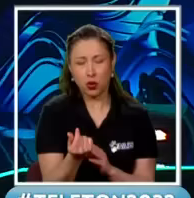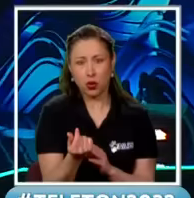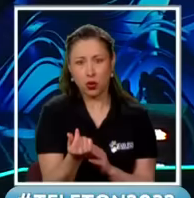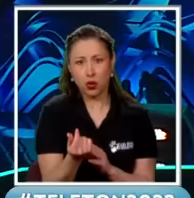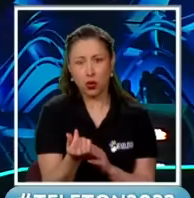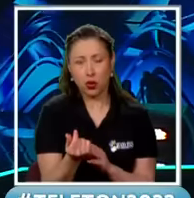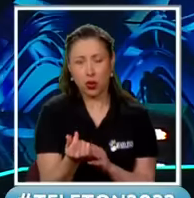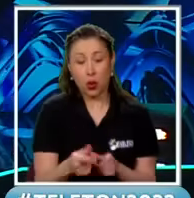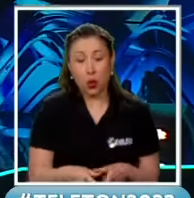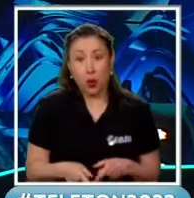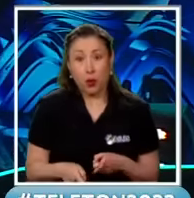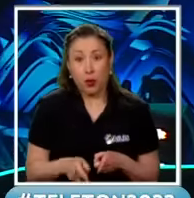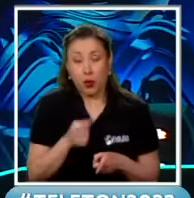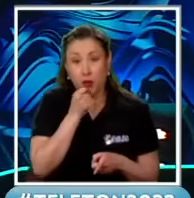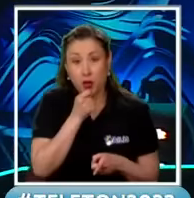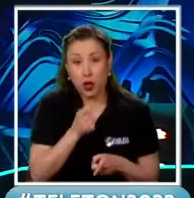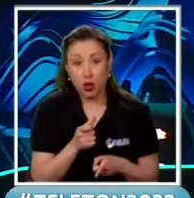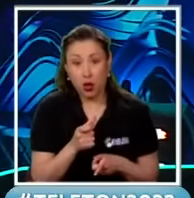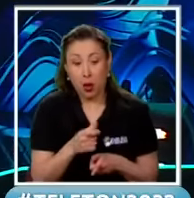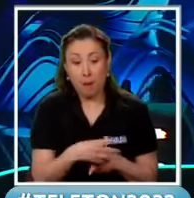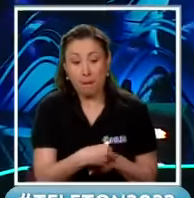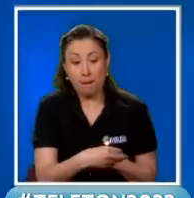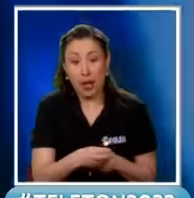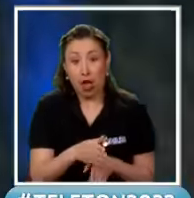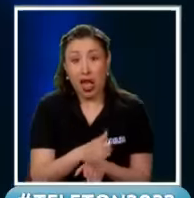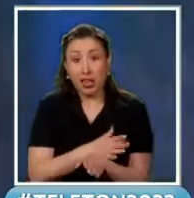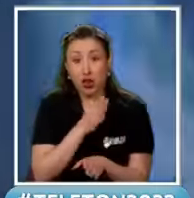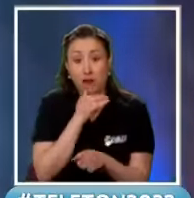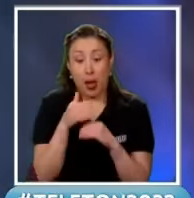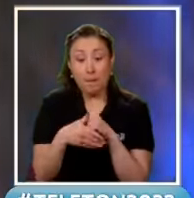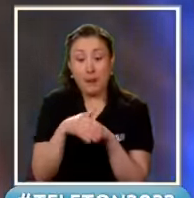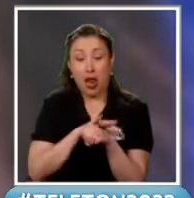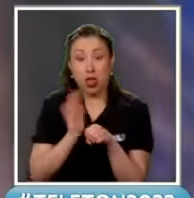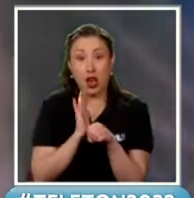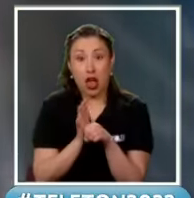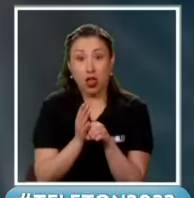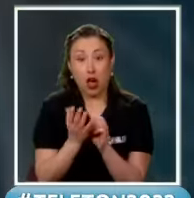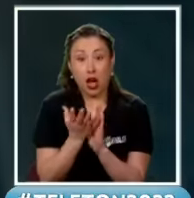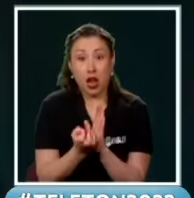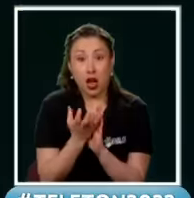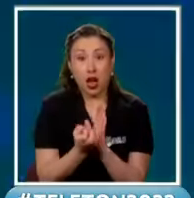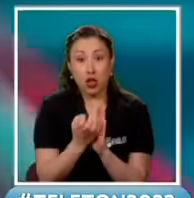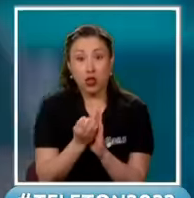Suprimiendo pelo, poniendo pelo donde no había. Cargando imitaciones.